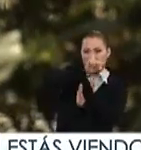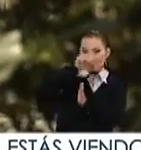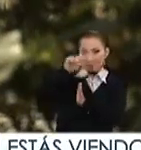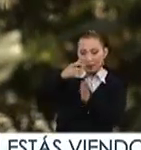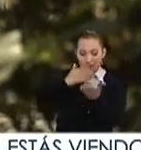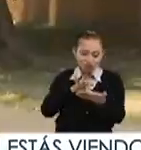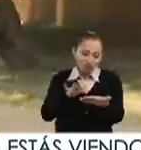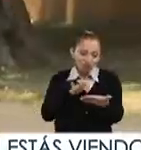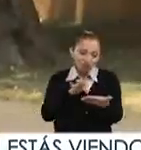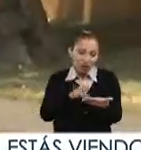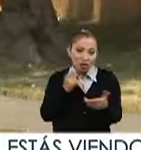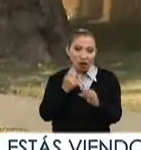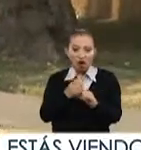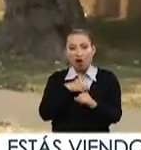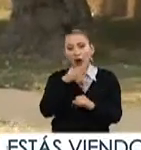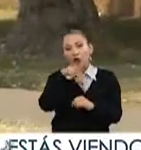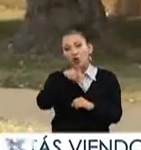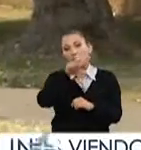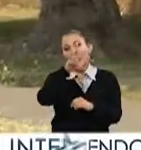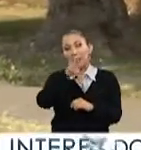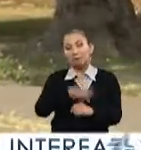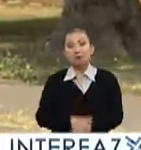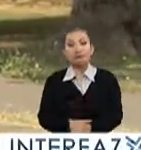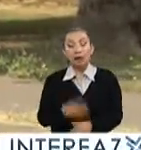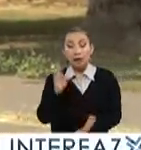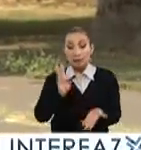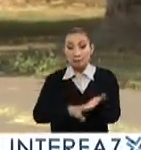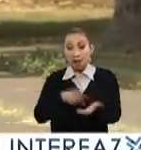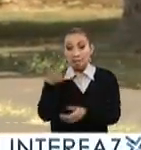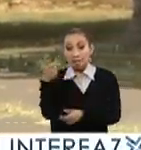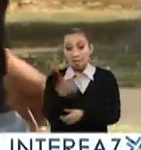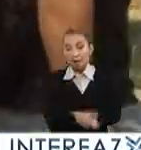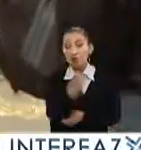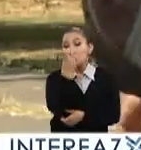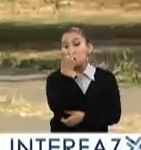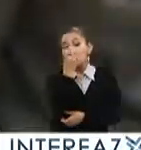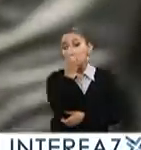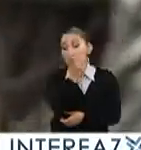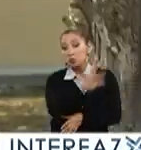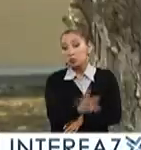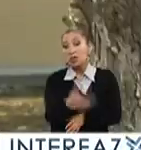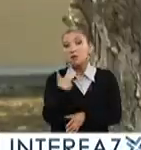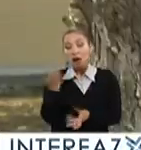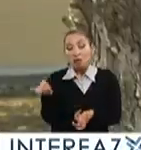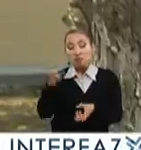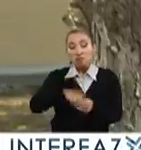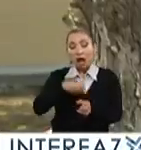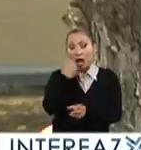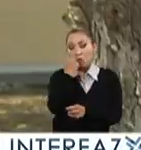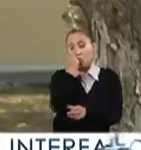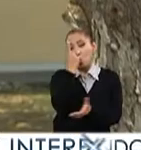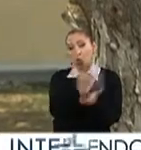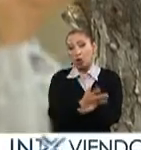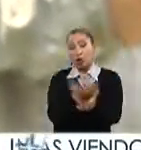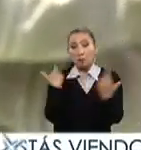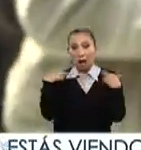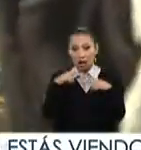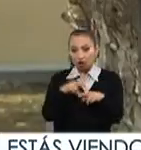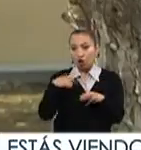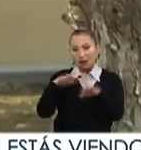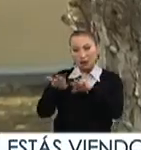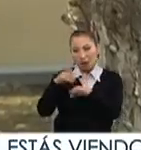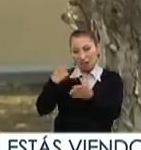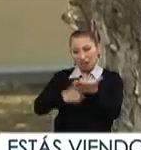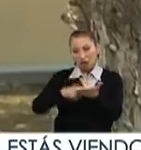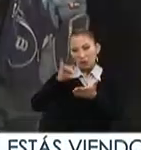a través de la lectura de códigos QR. El costo de este transporte es de 2 pesos y para abordarlo los estudiantes académicos y